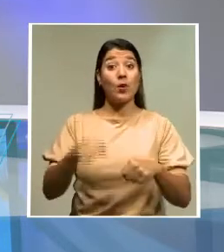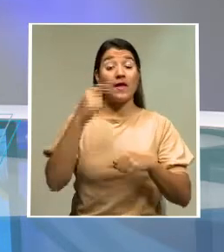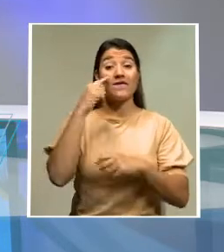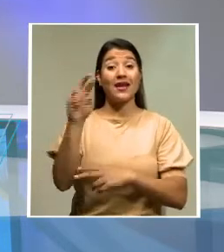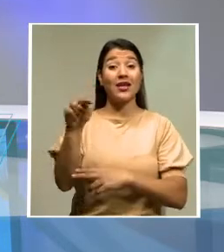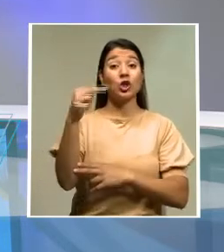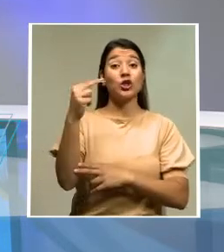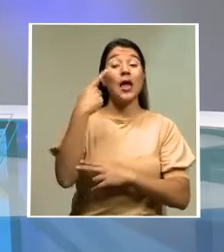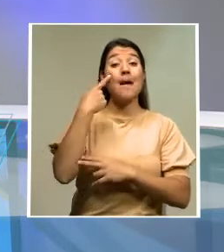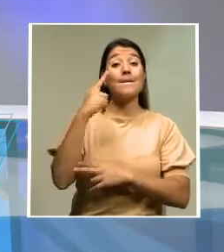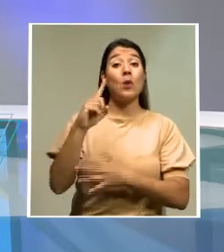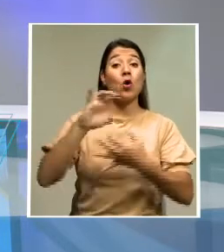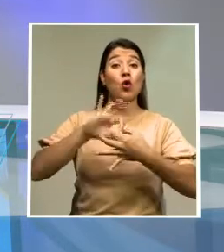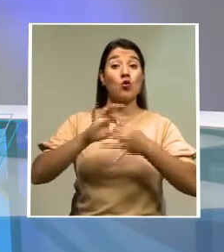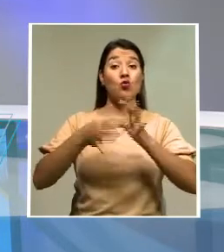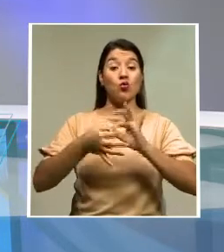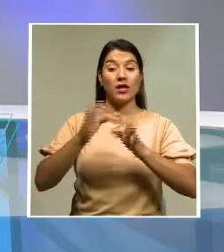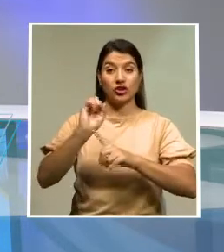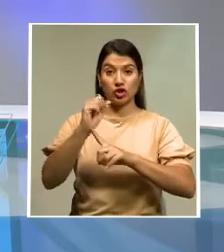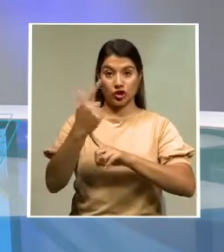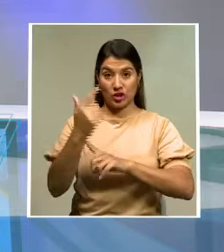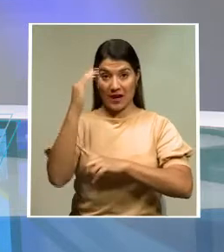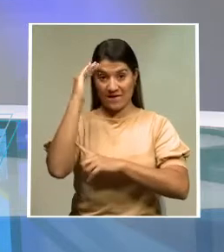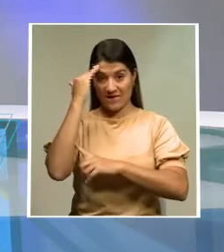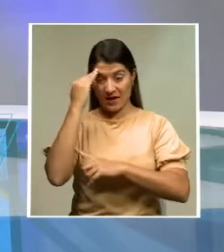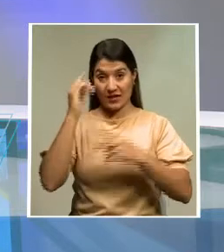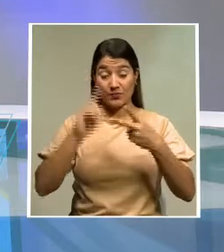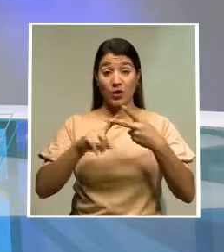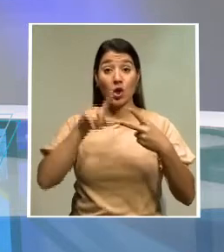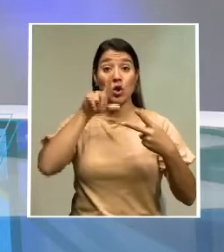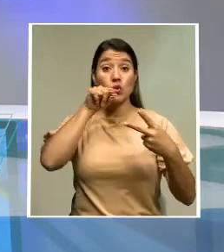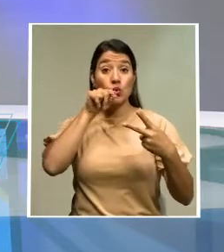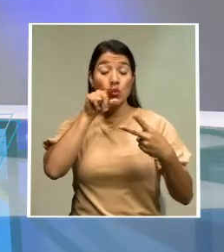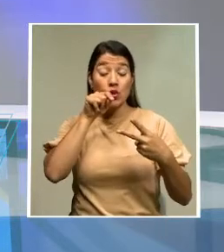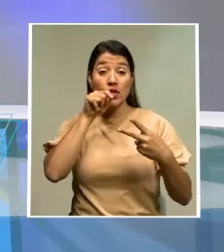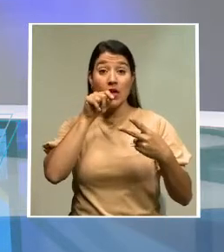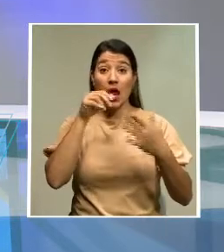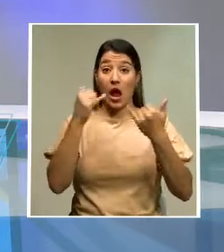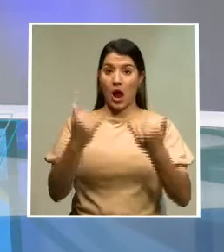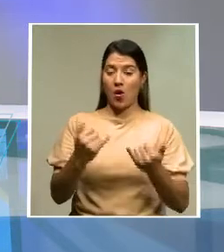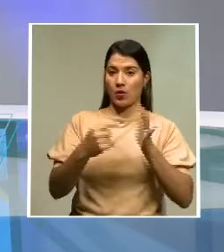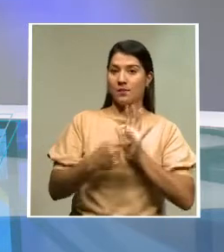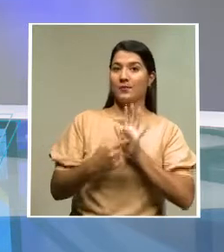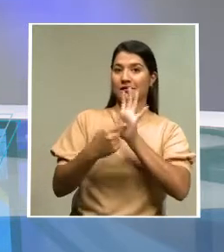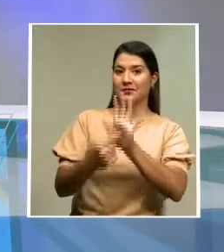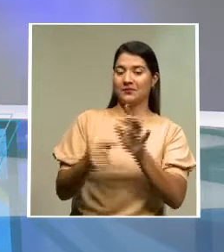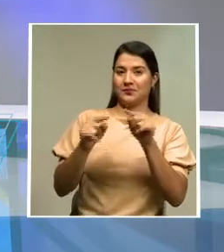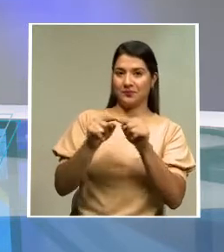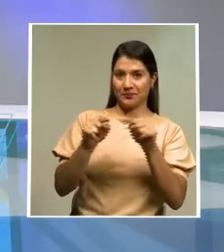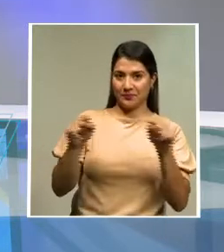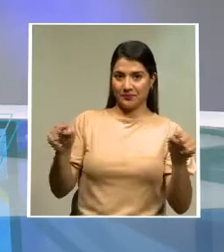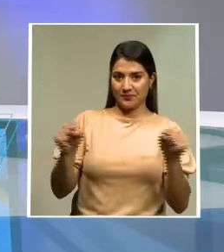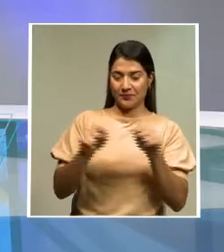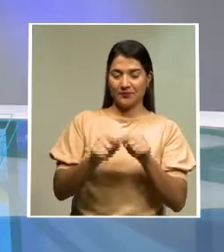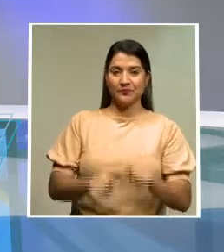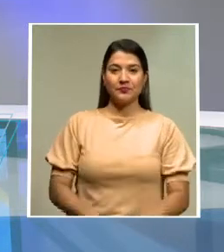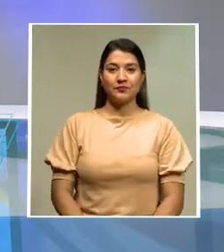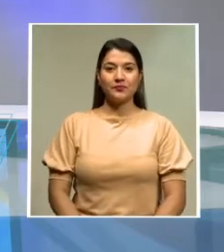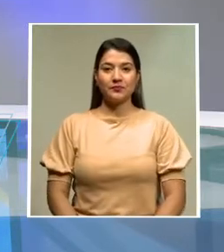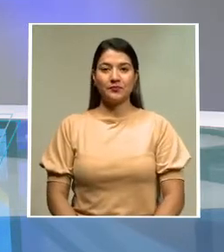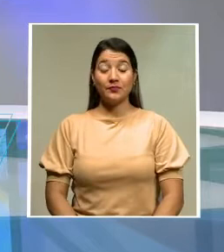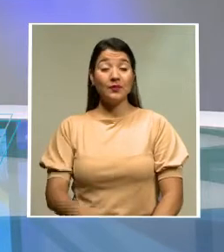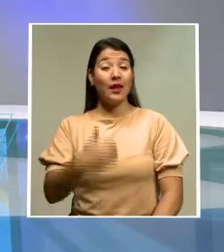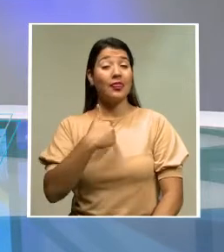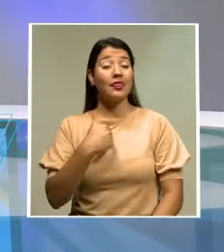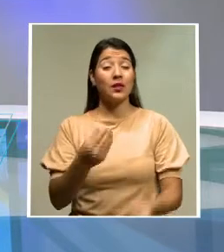de nuestras redes sociales de Facebook y Twitter en las direcciones que aparecen ahora en la pantalla.